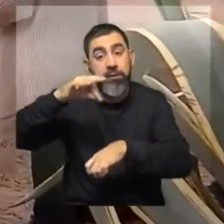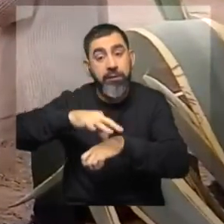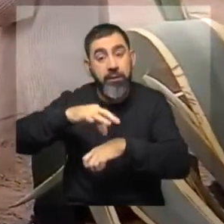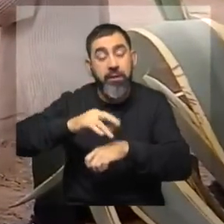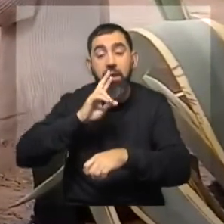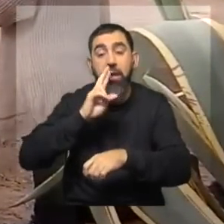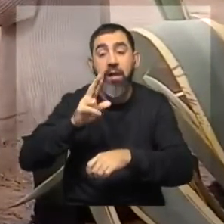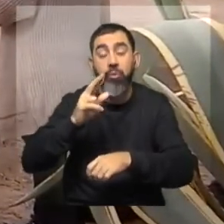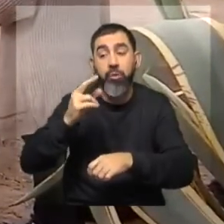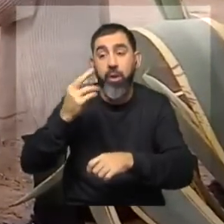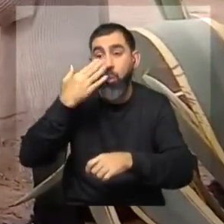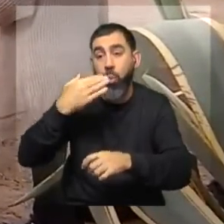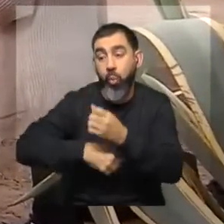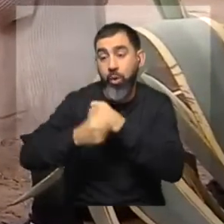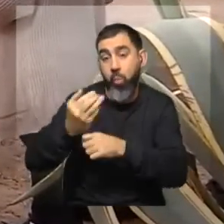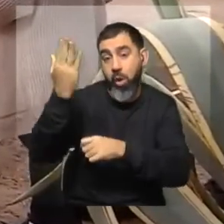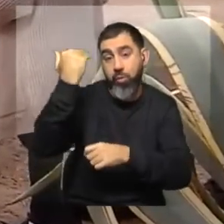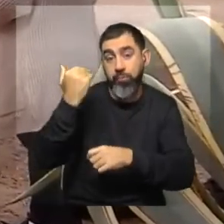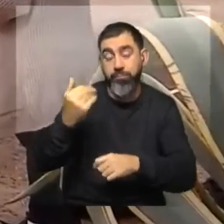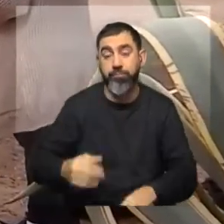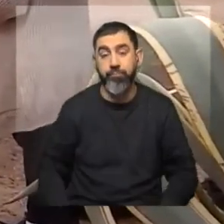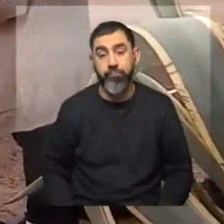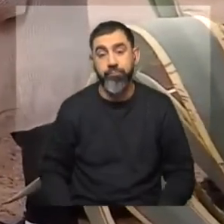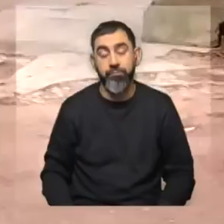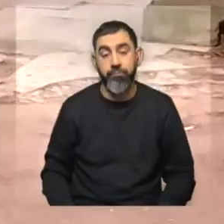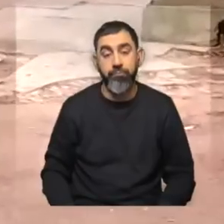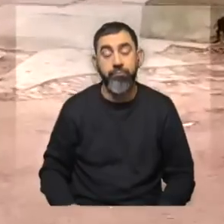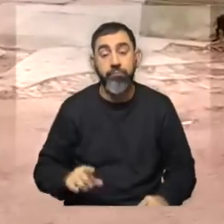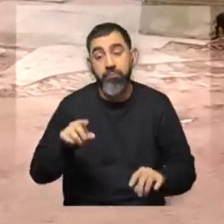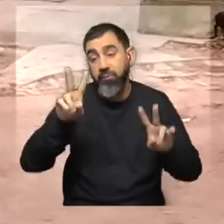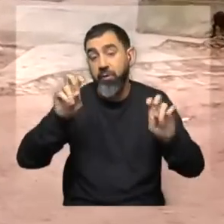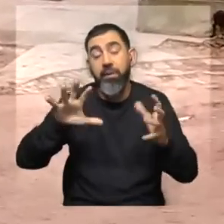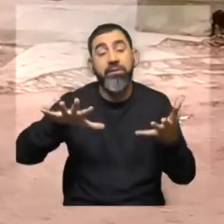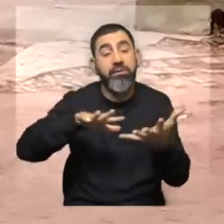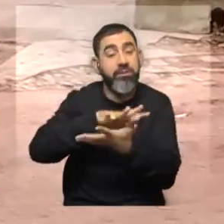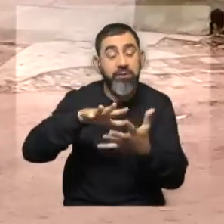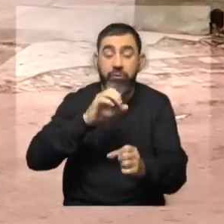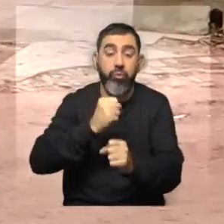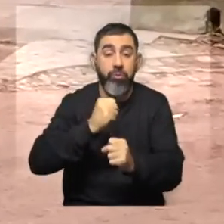renunciaron el correr del último año y esto tiene que ver con las condiciones laborales